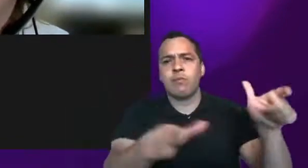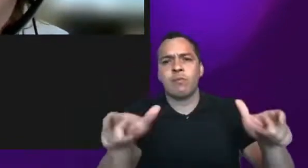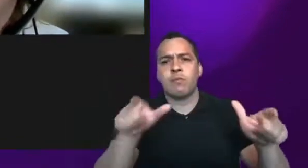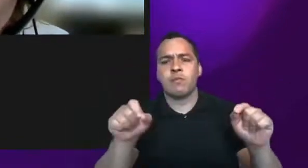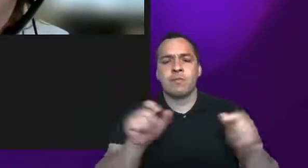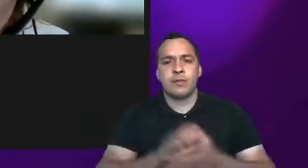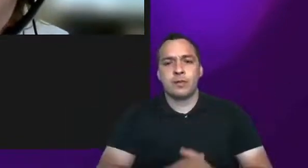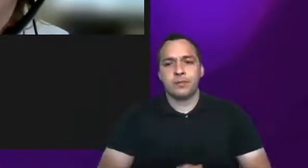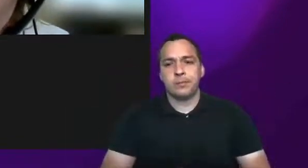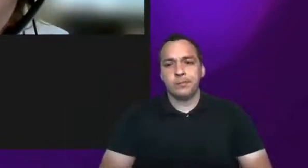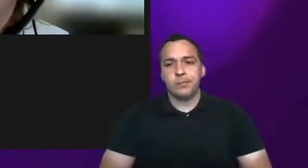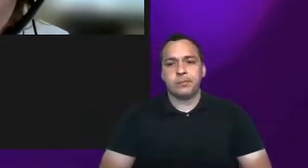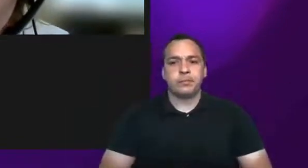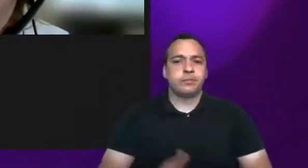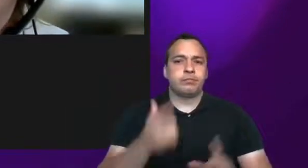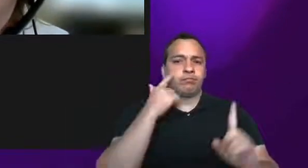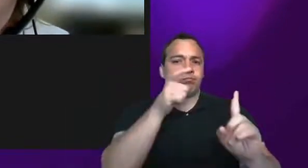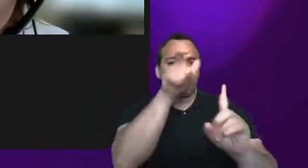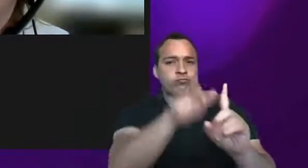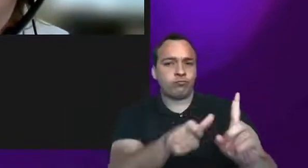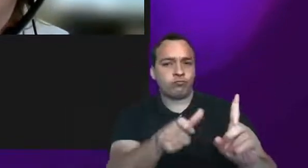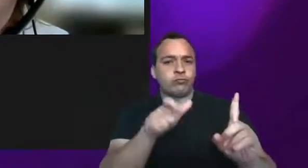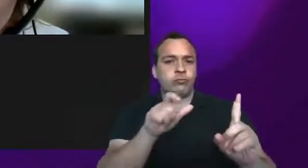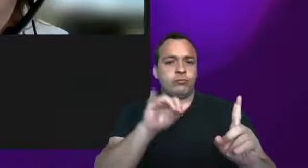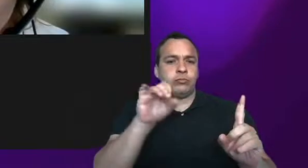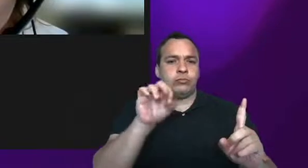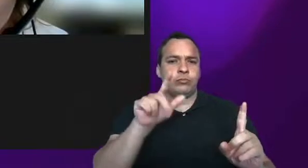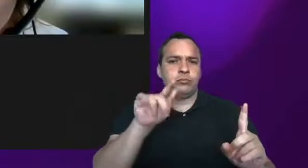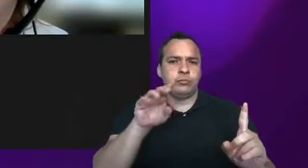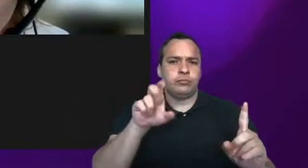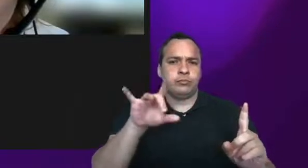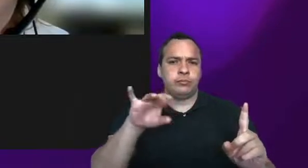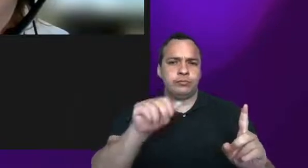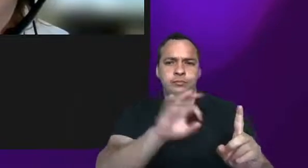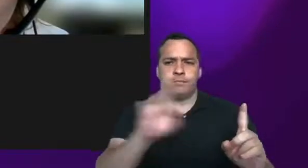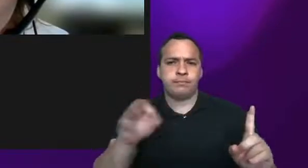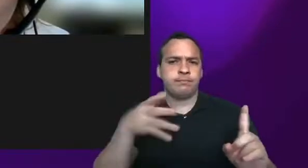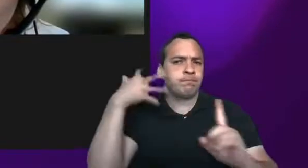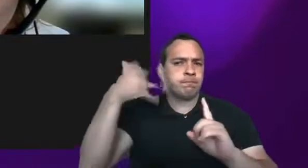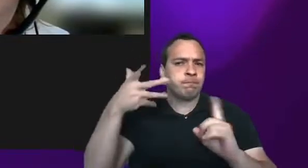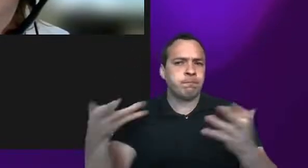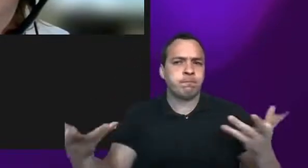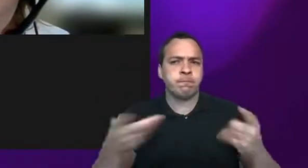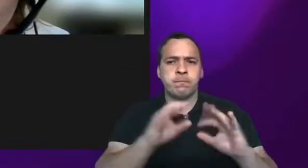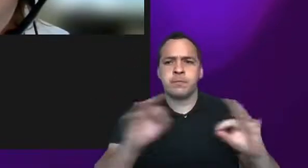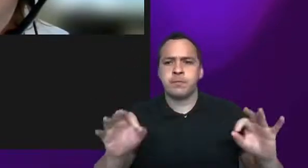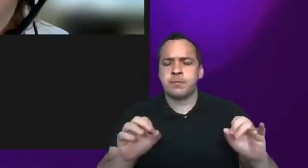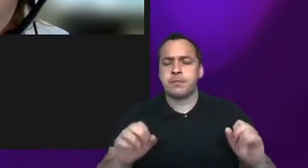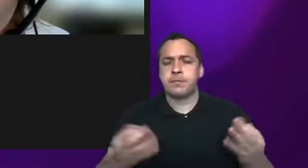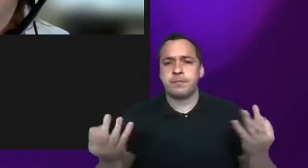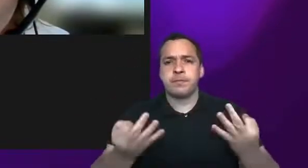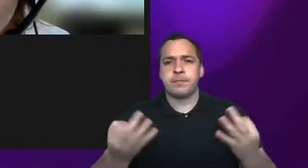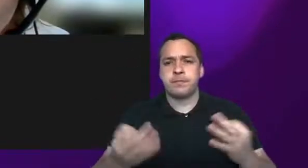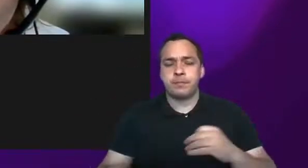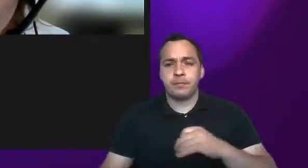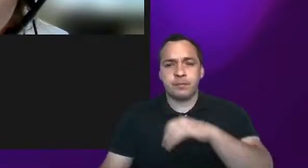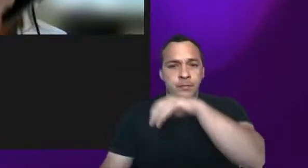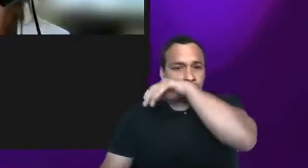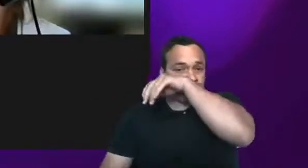está junto con nosotros. Y creo que ahora tendrás otra